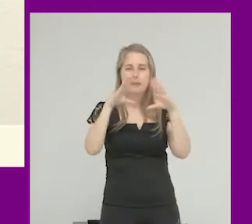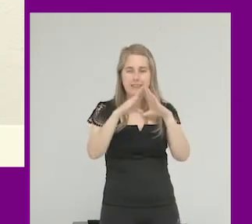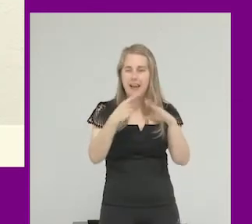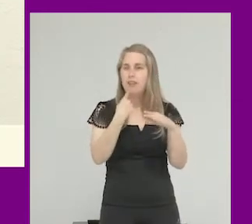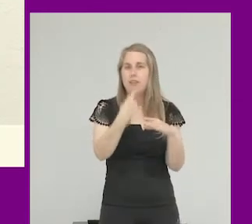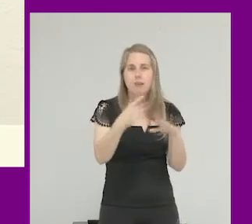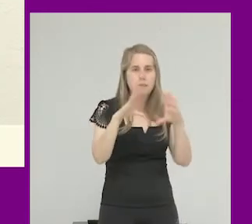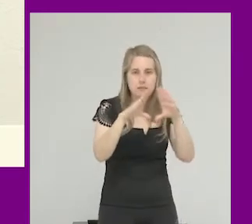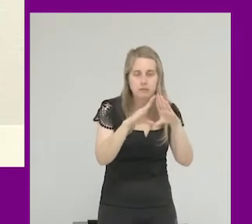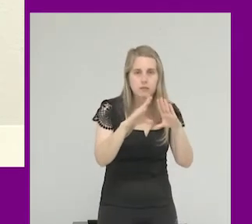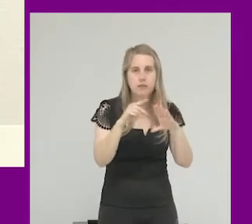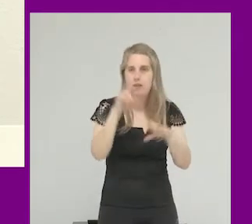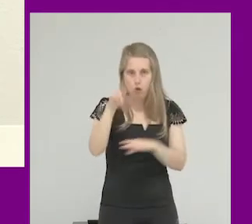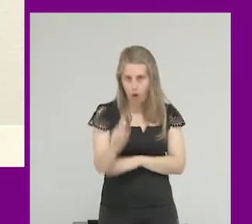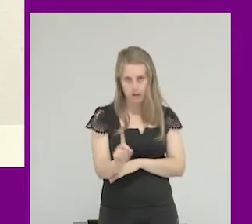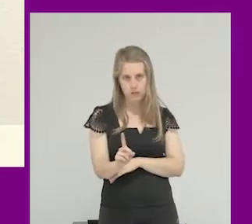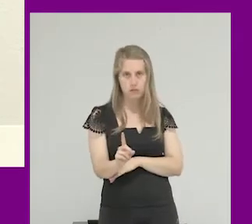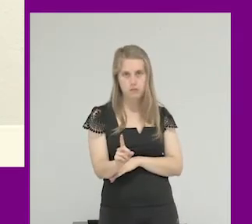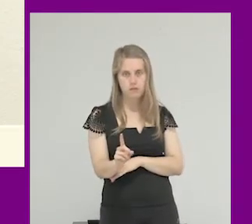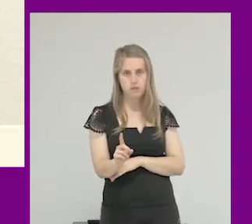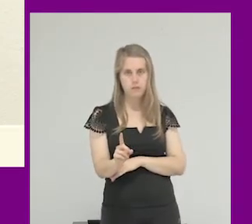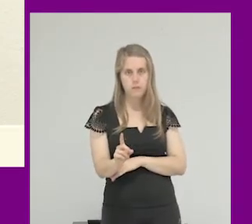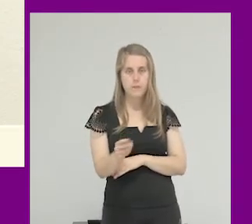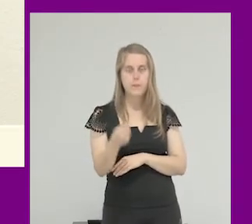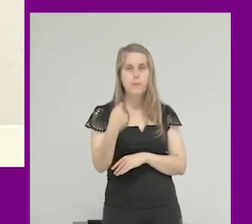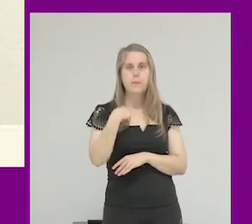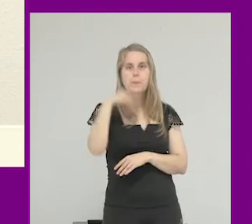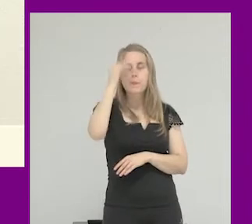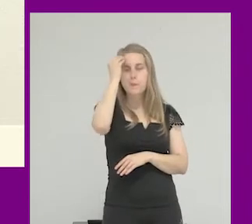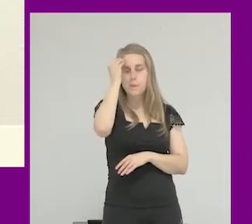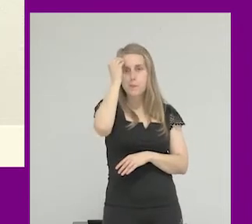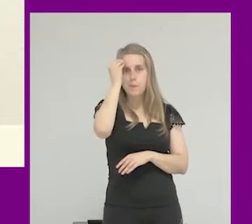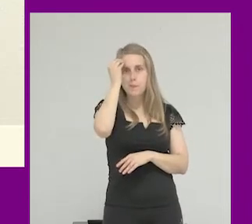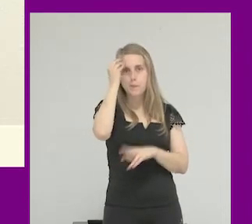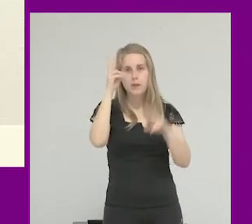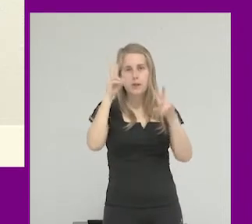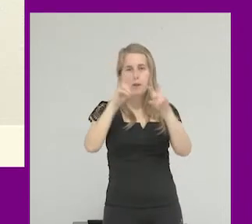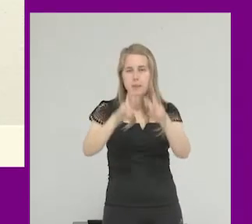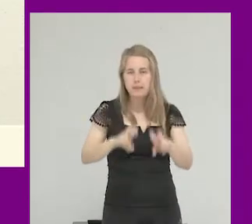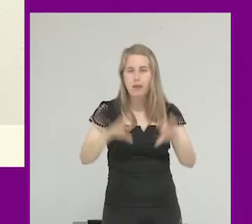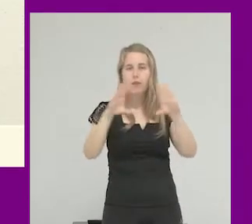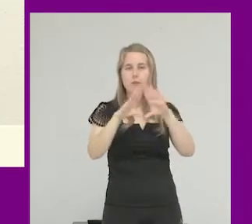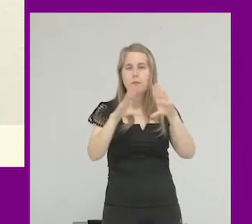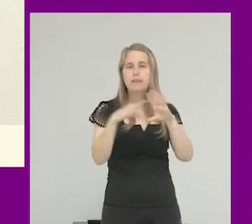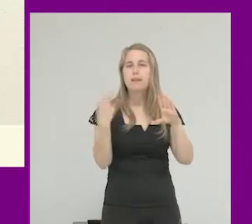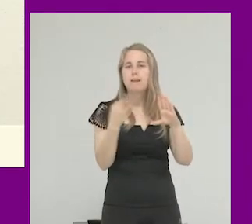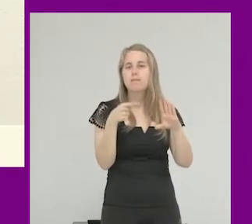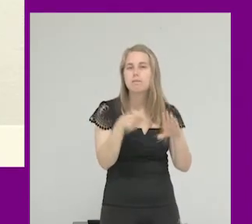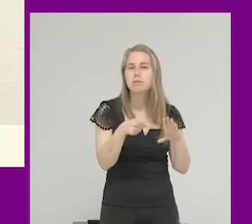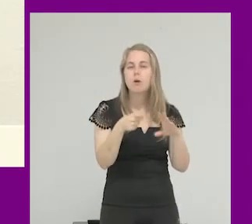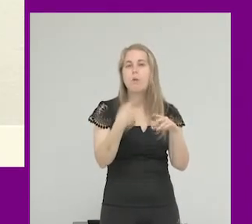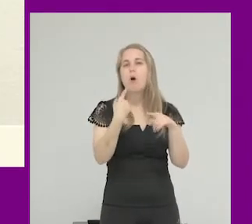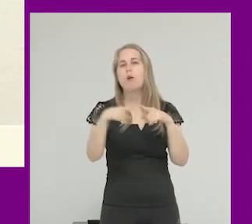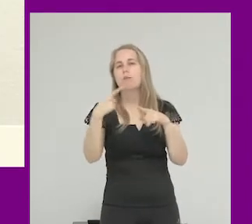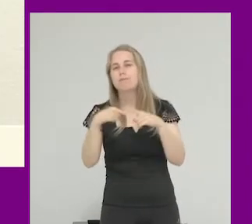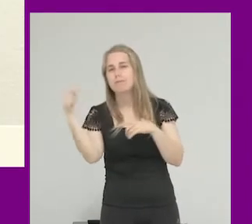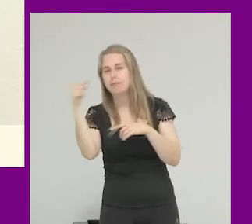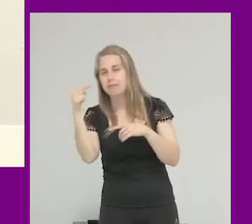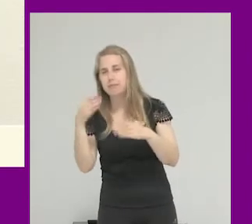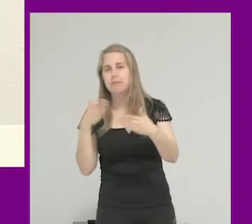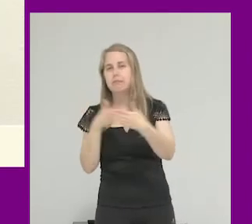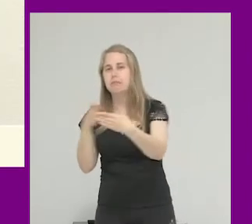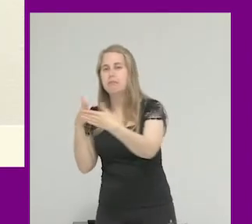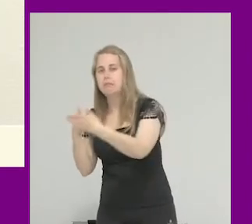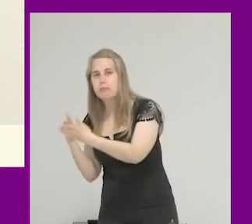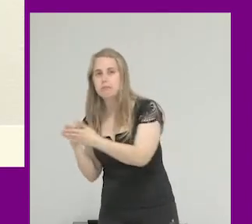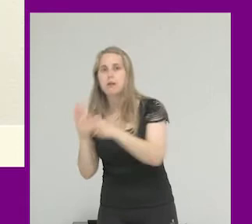es, y yo creo que la investigación feminista tiene muchos inconvenientes y ha tenido muchos obstáculos,